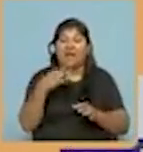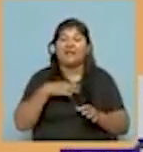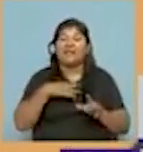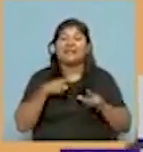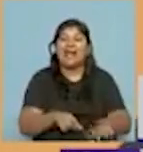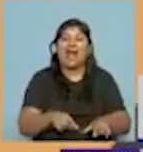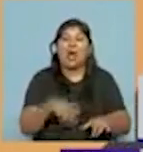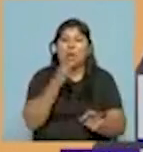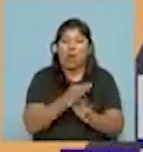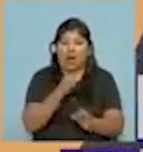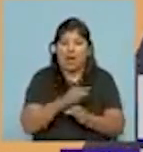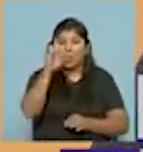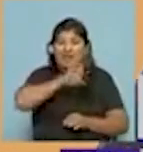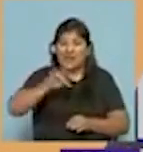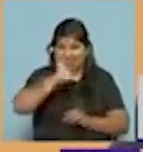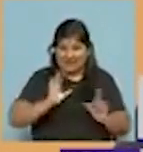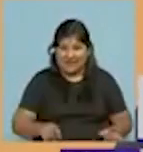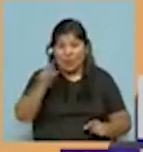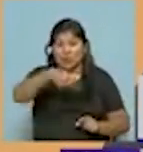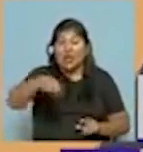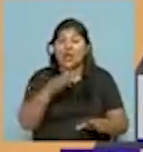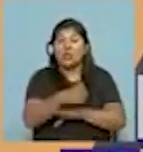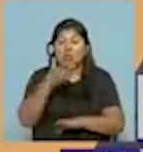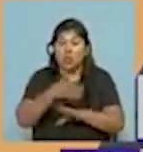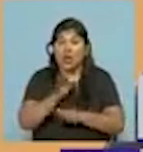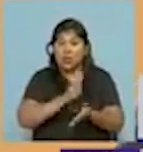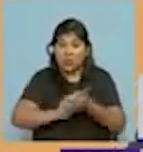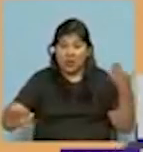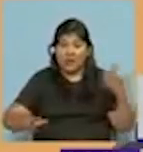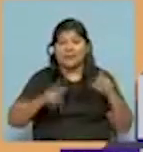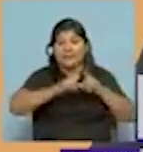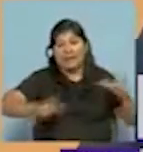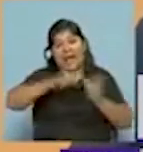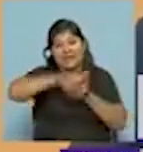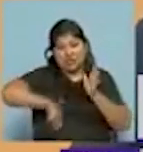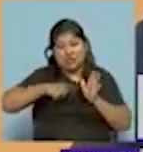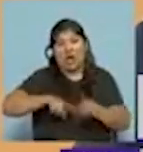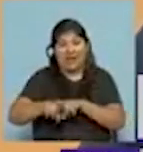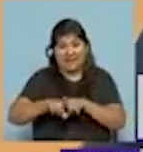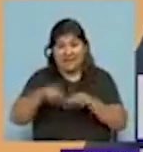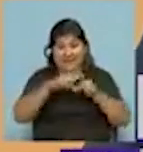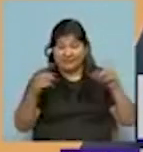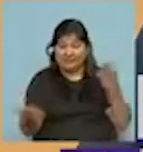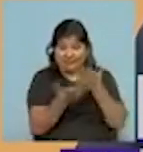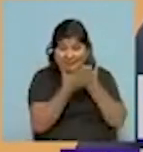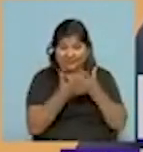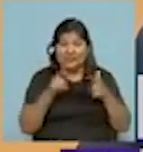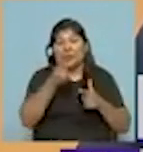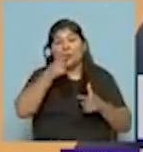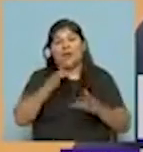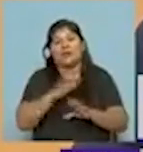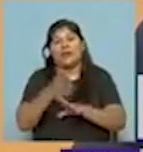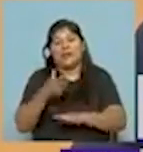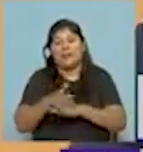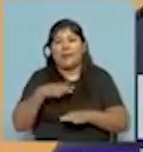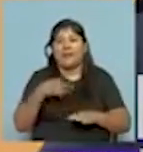facu ellos deben llevar en el caso de ser ingresantes una constancia inscripción en la carrera si no son ingresantes una constancia